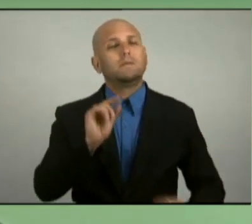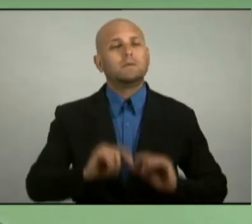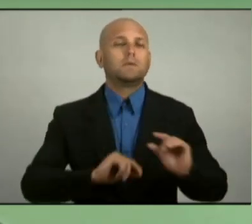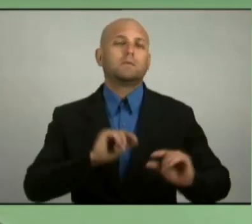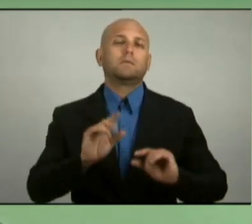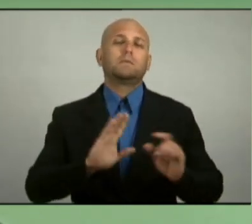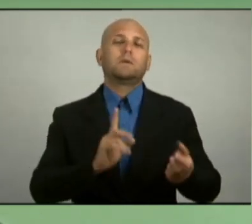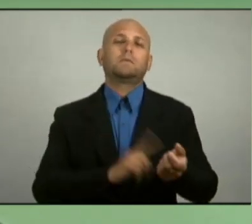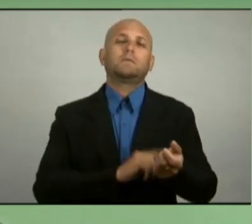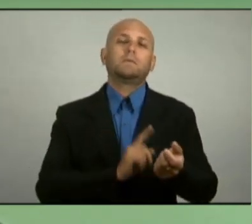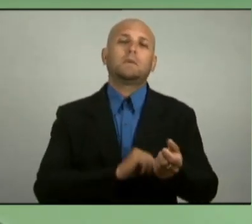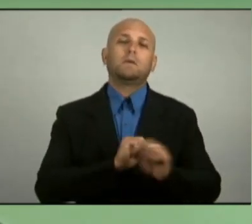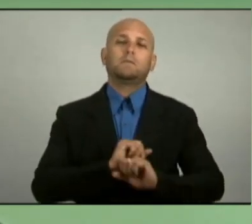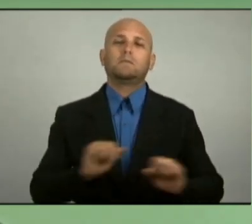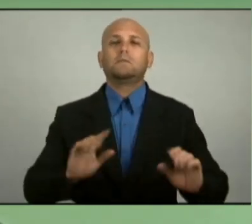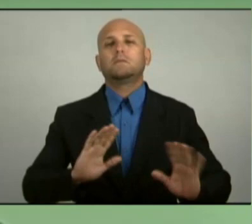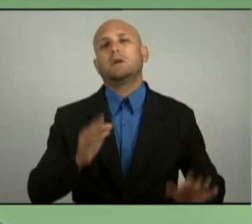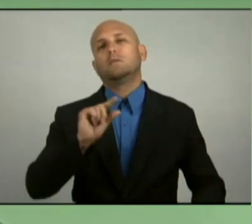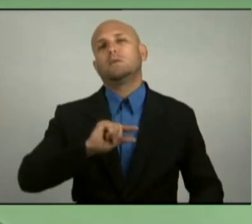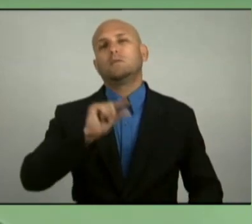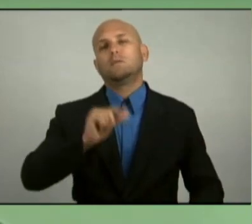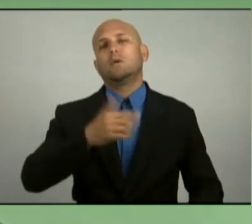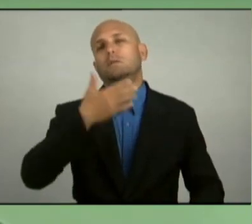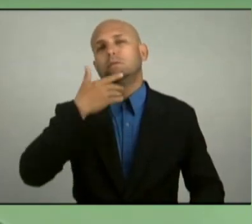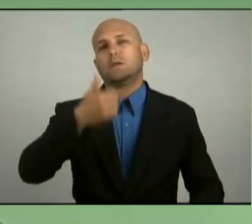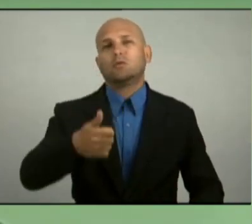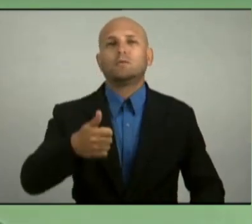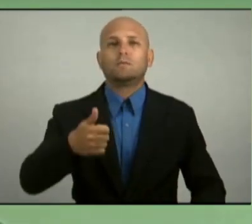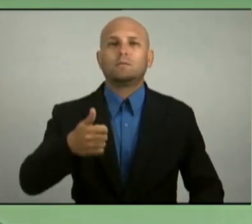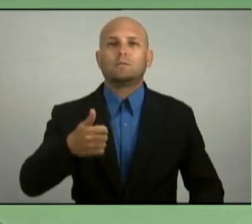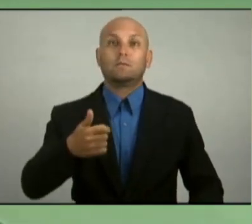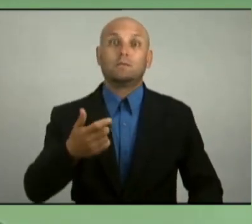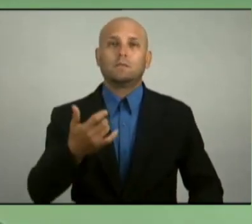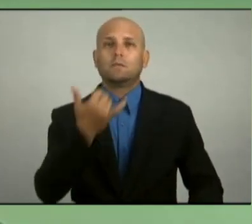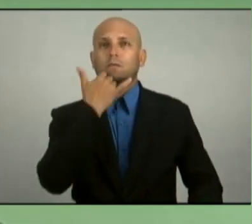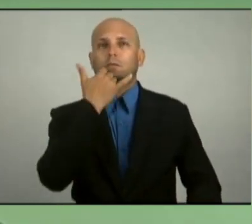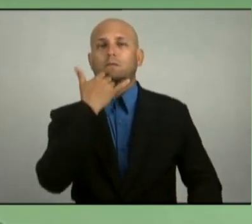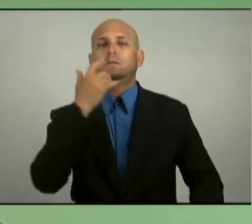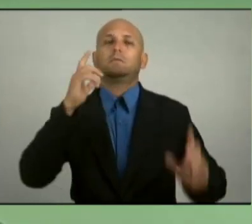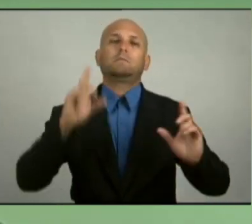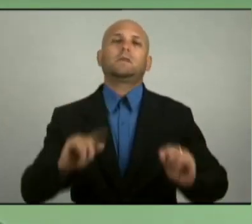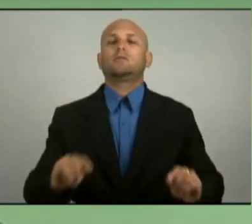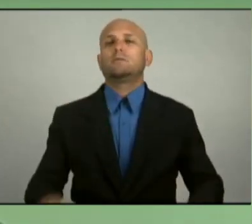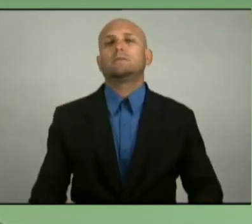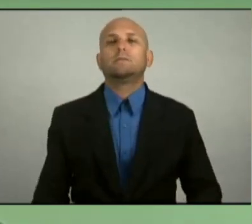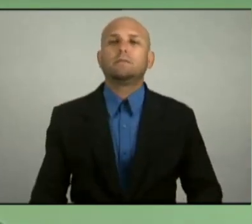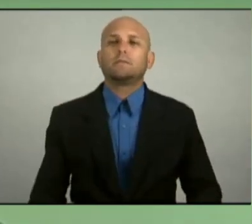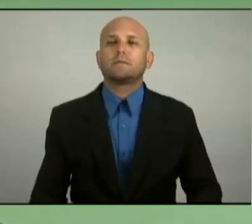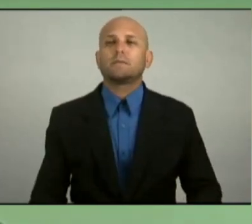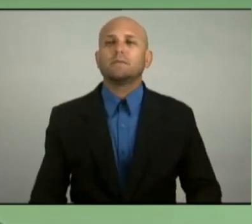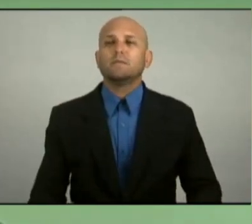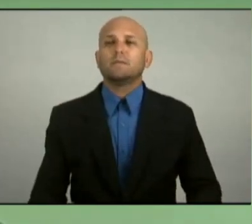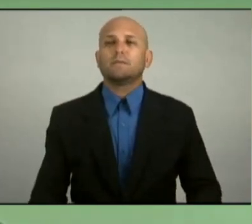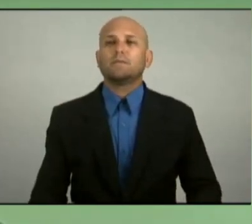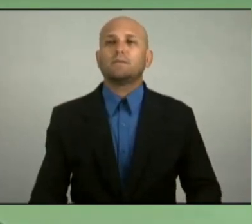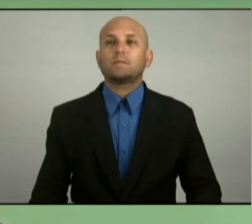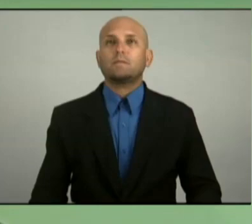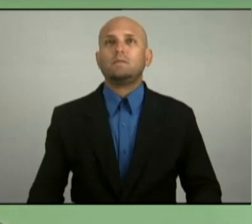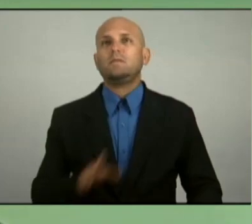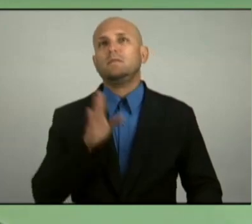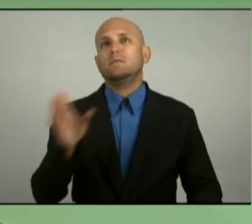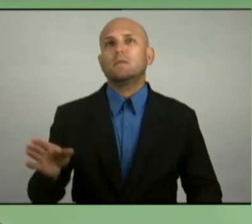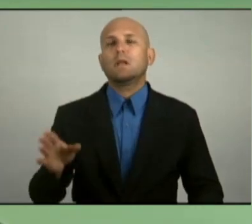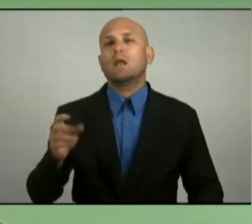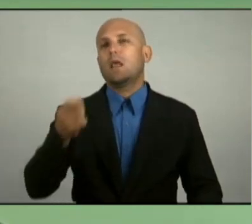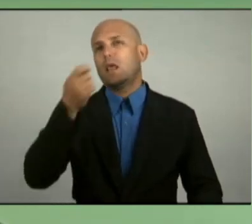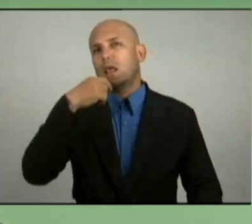y pueden ayudar a mejorar eh estos síntomas no que son tan desagradables de tod no tener que recurrir a a los